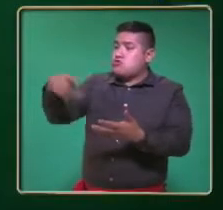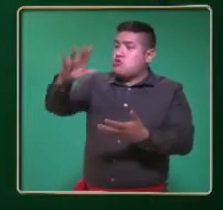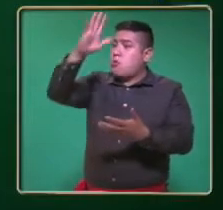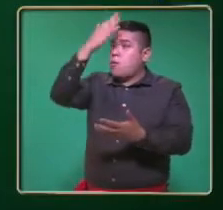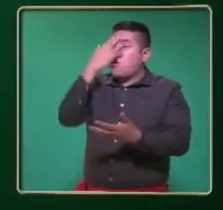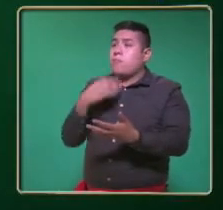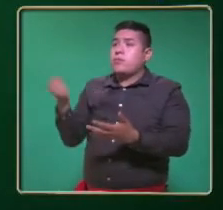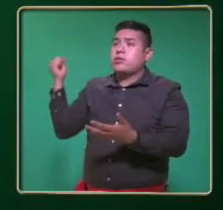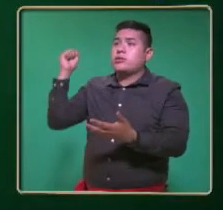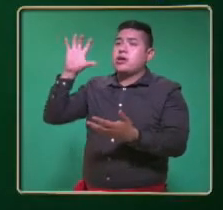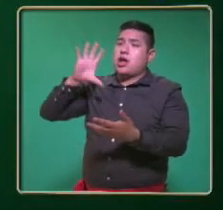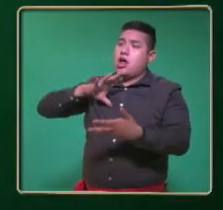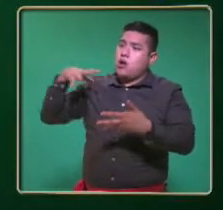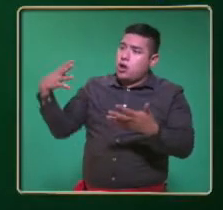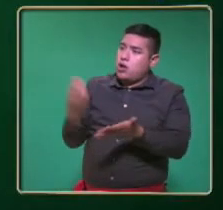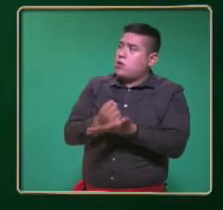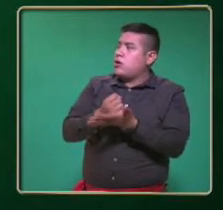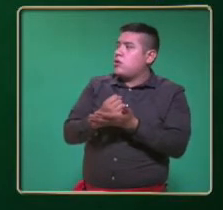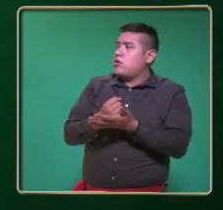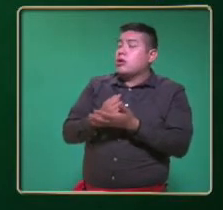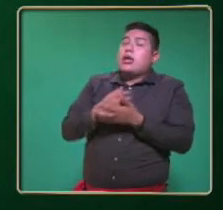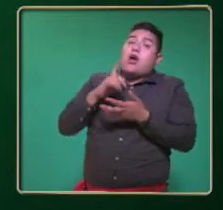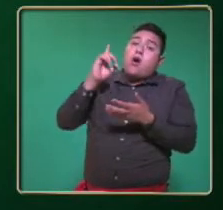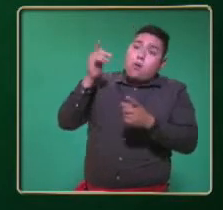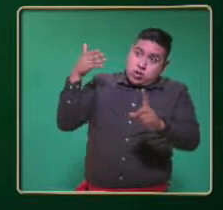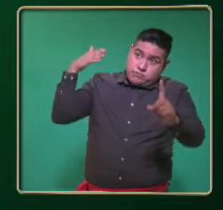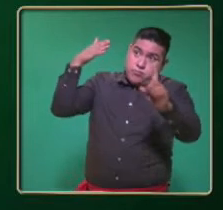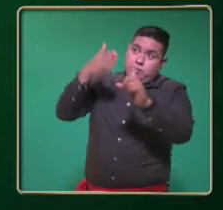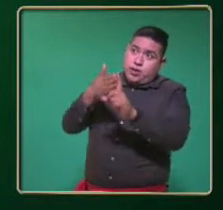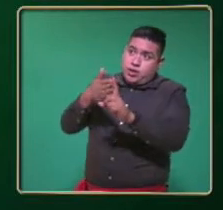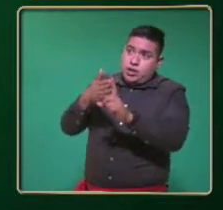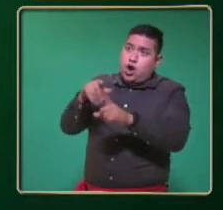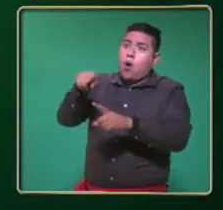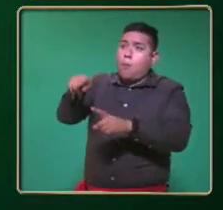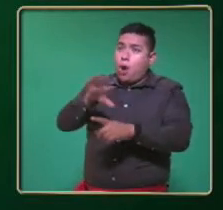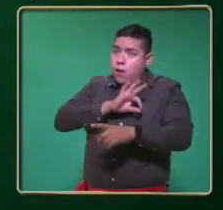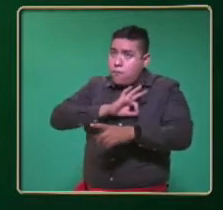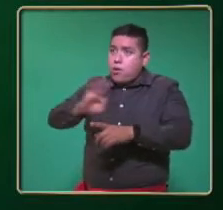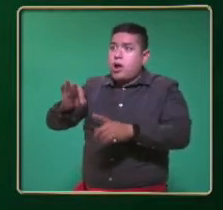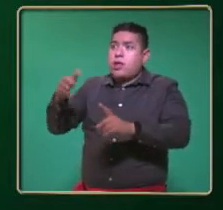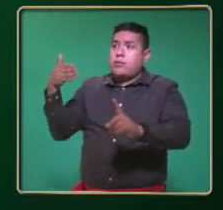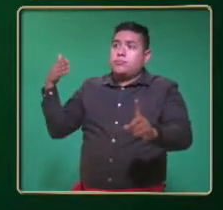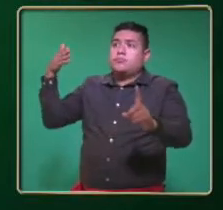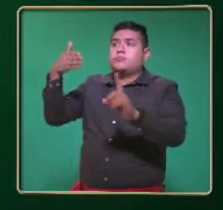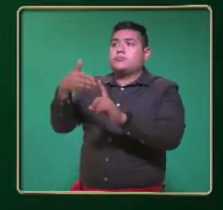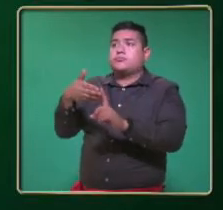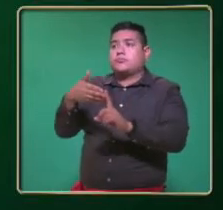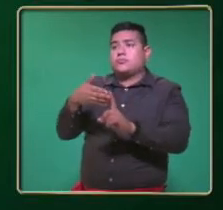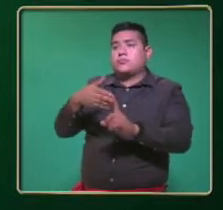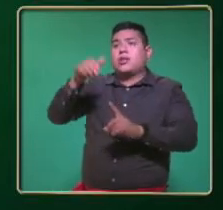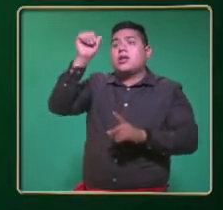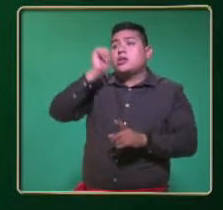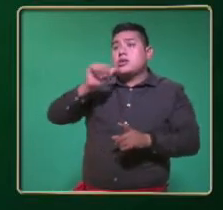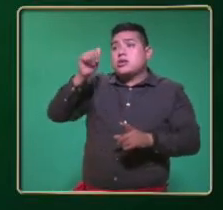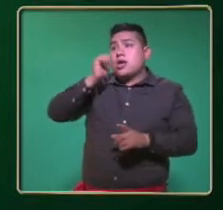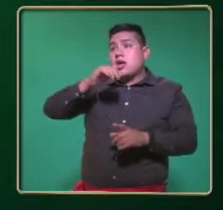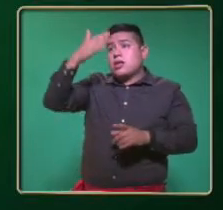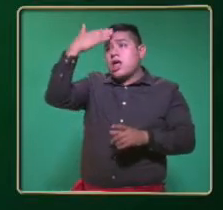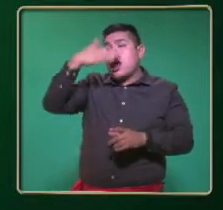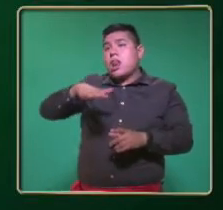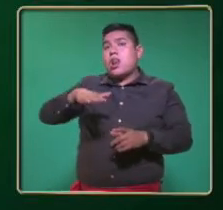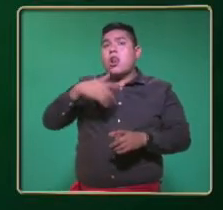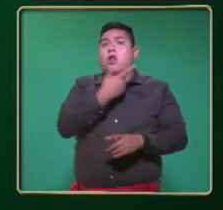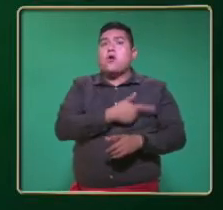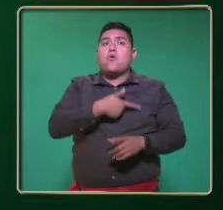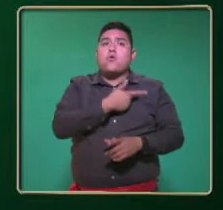alcanzado hasta el momento y lo que me gustaría que logre a sus posibilidades, y siempre tener en cuenta las